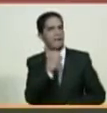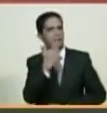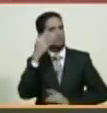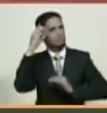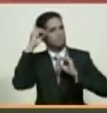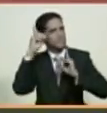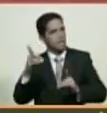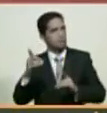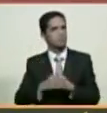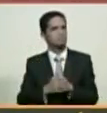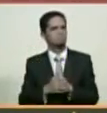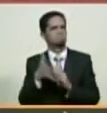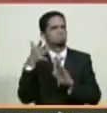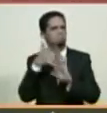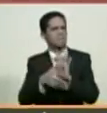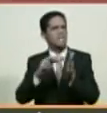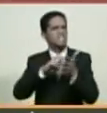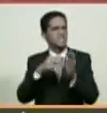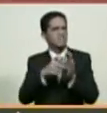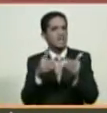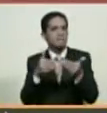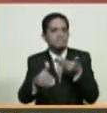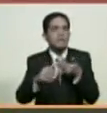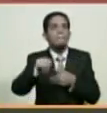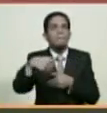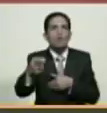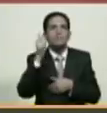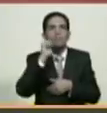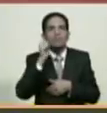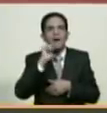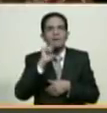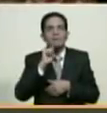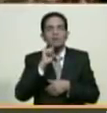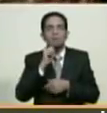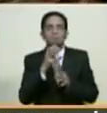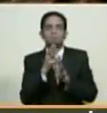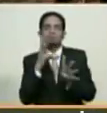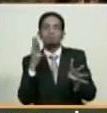¿Qué quiere decir eso? Que este sábado, todas y todos los